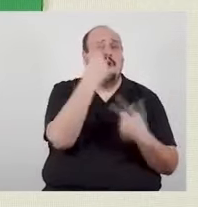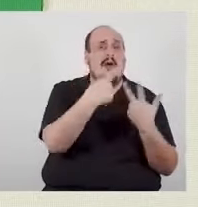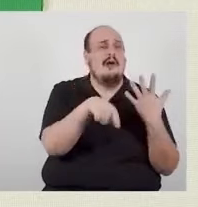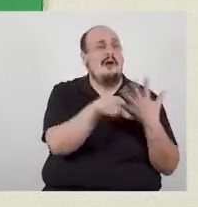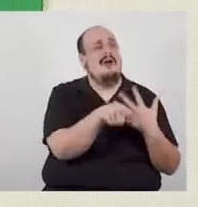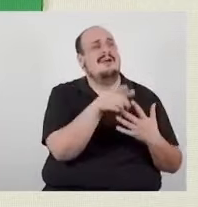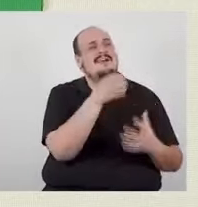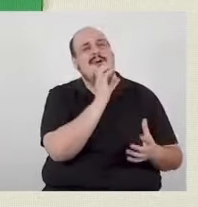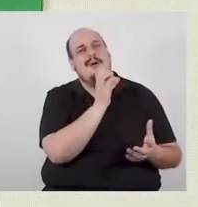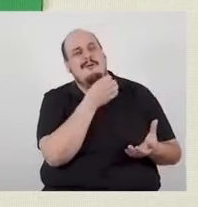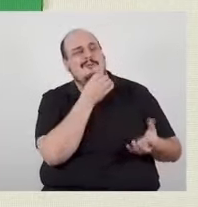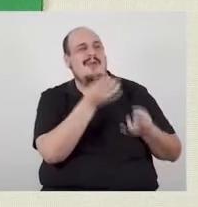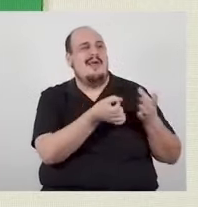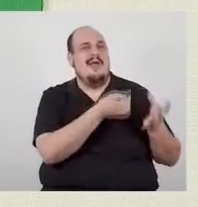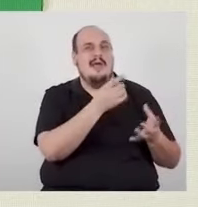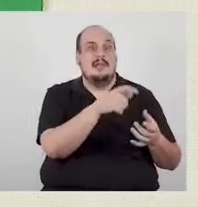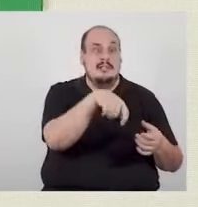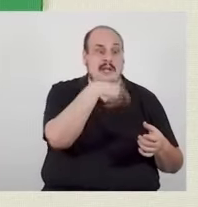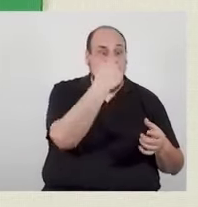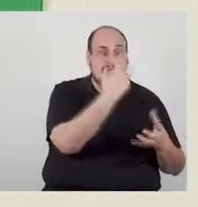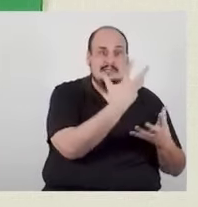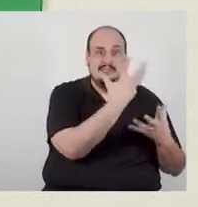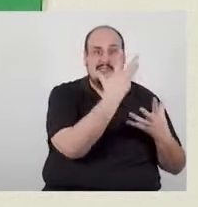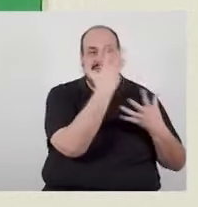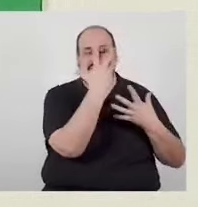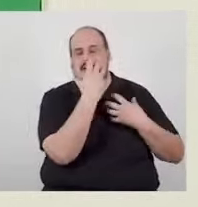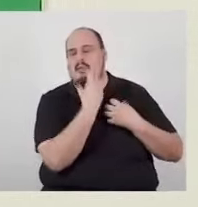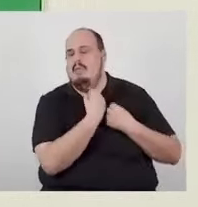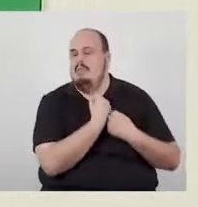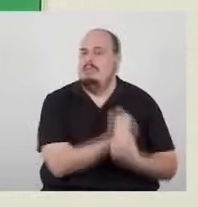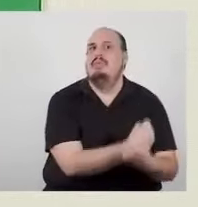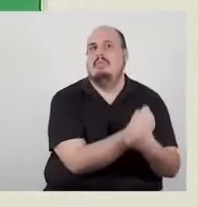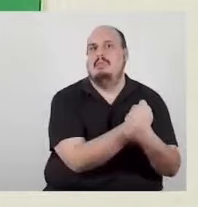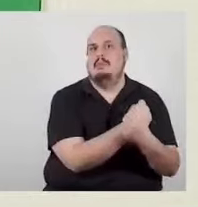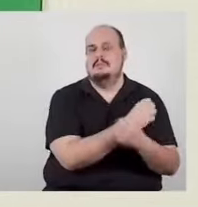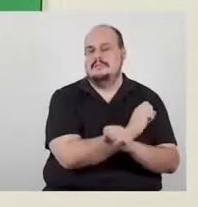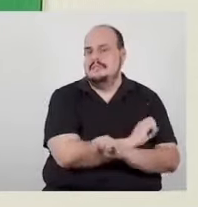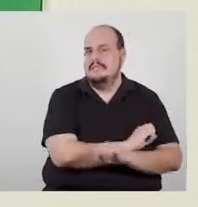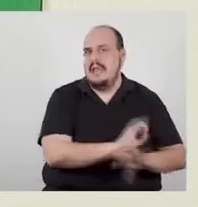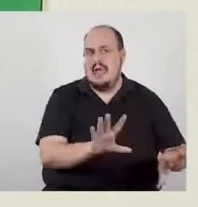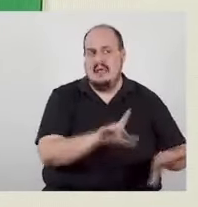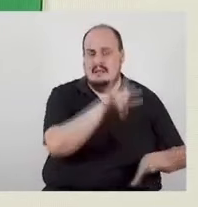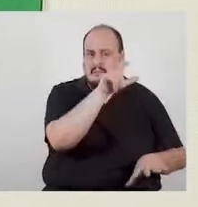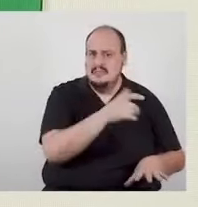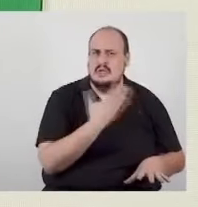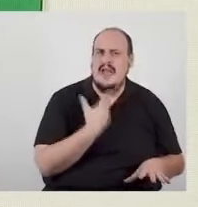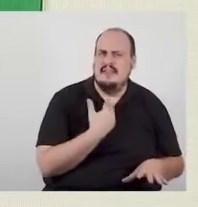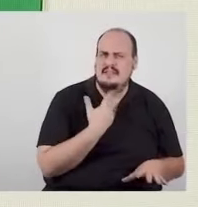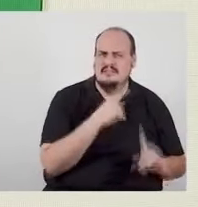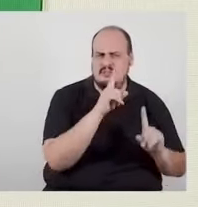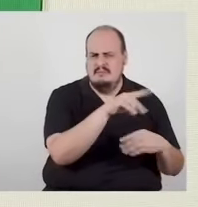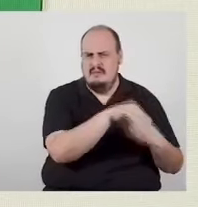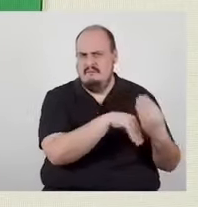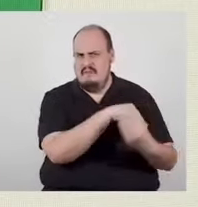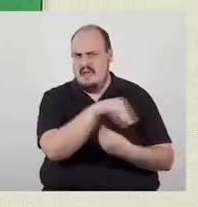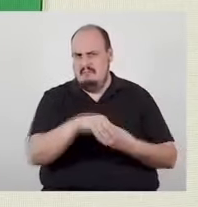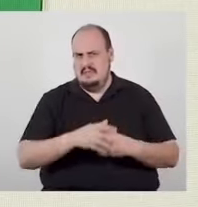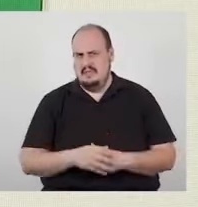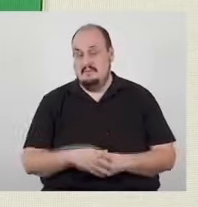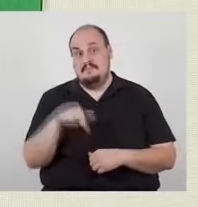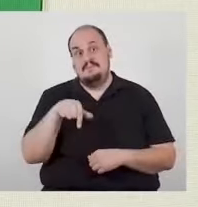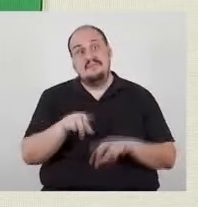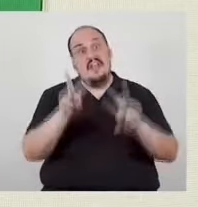garras y terminan siendo generalmente una tragedia para el adicto, para la familia. Como dije, vamos a meternos en un tema,